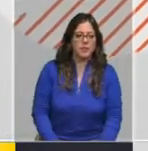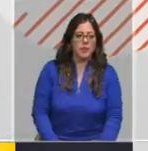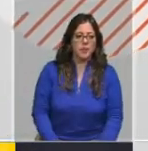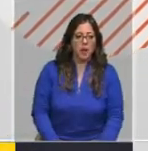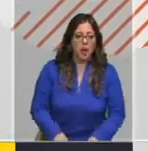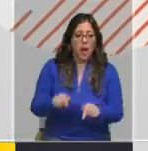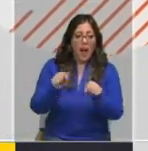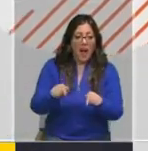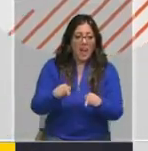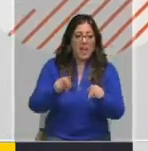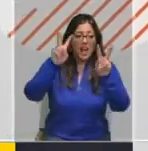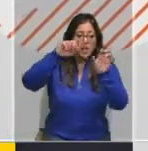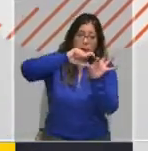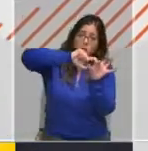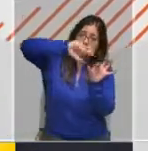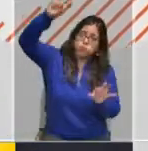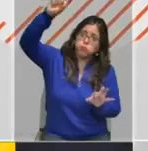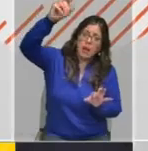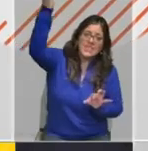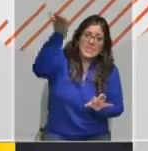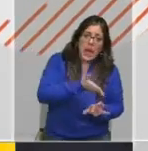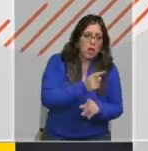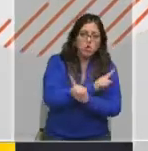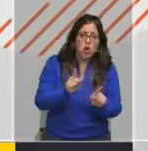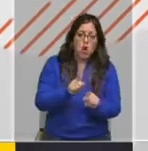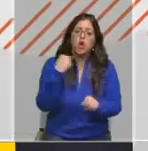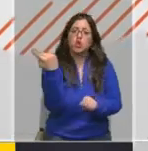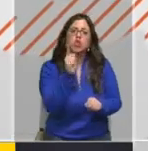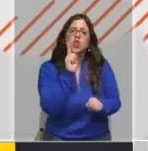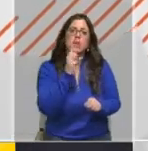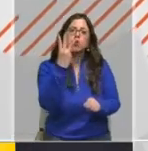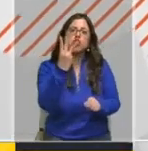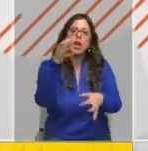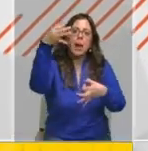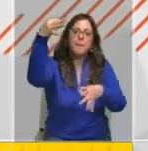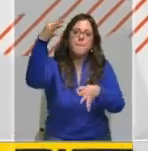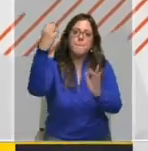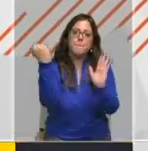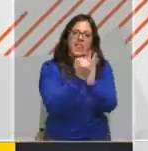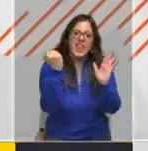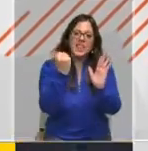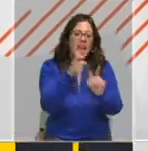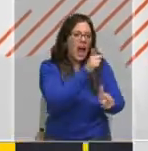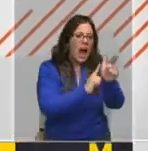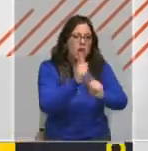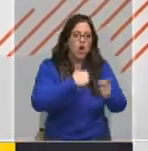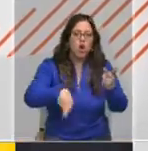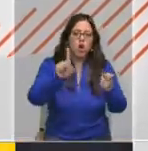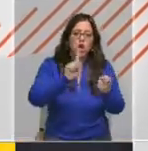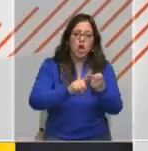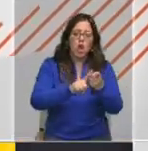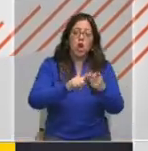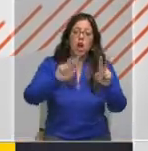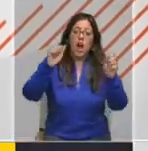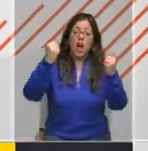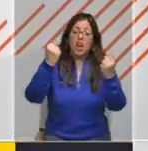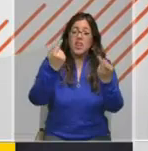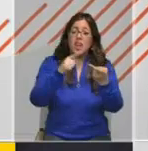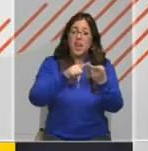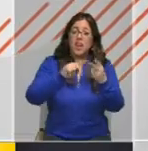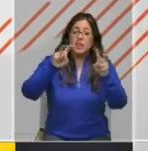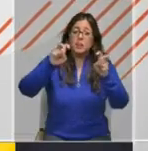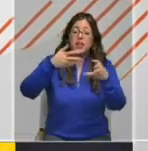Efectivamente, los sellos no se han topado para nada. Nosotros gozamos de tres patentes. Una es de alcohol, una de centro de evento y una de complejo deportivo. La patente de